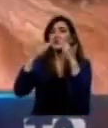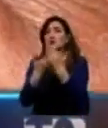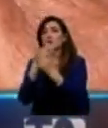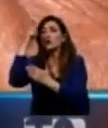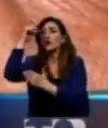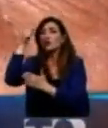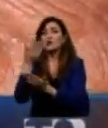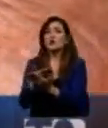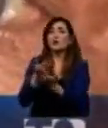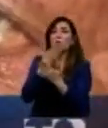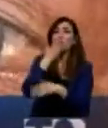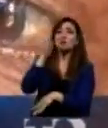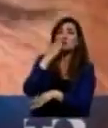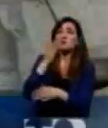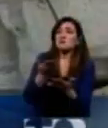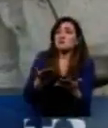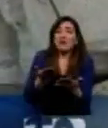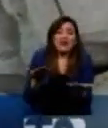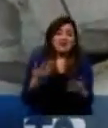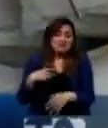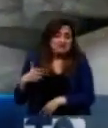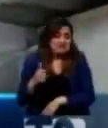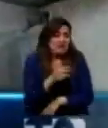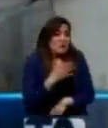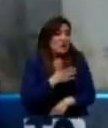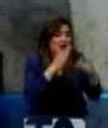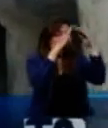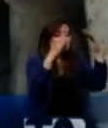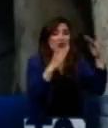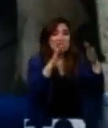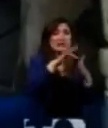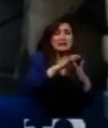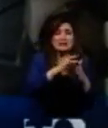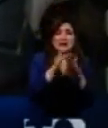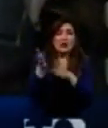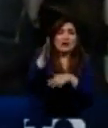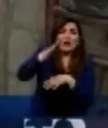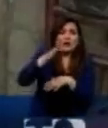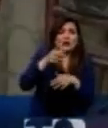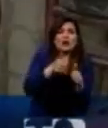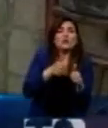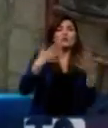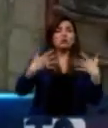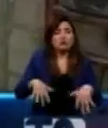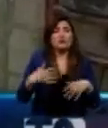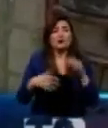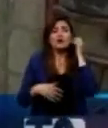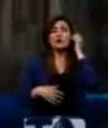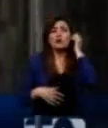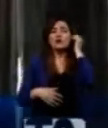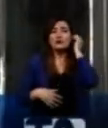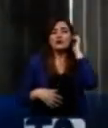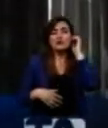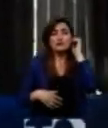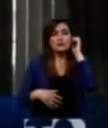ofrecida por el gobierno, volvió a su casa. Las paredes que no cayeron aquel día están a punto de hacerlo. Pido que me den cualquier